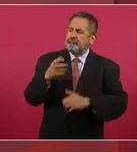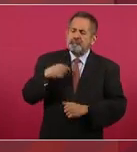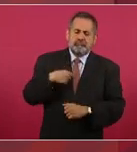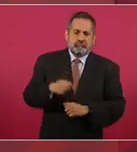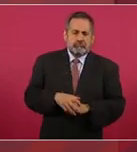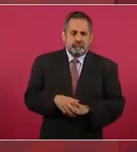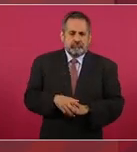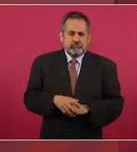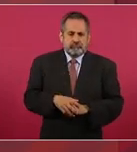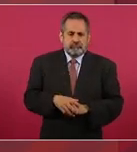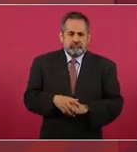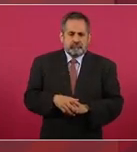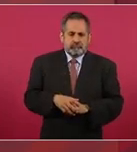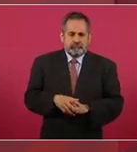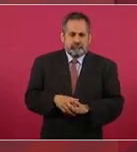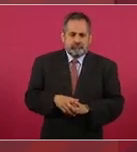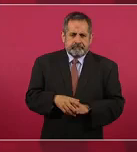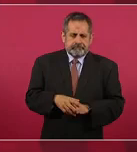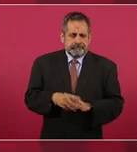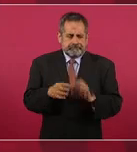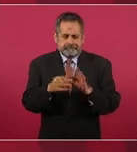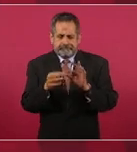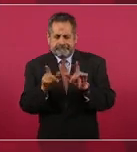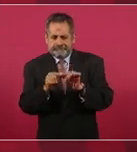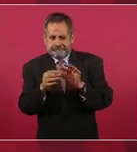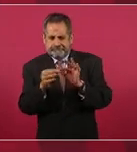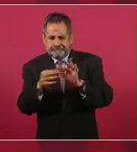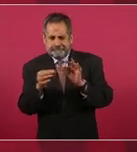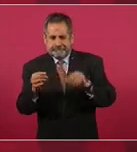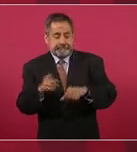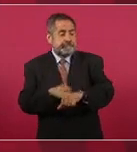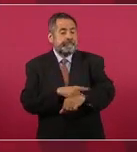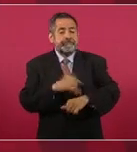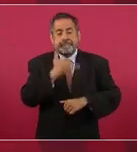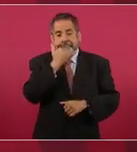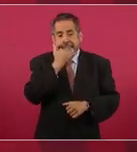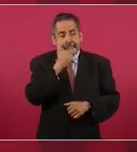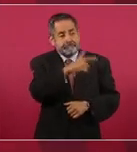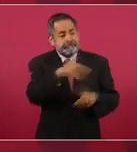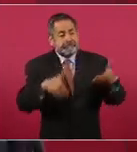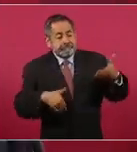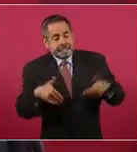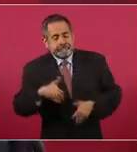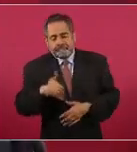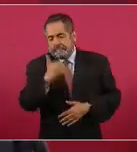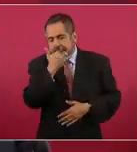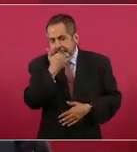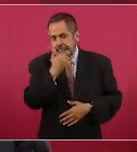Me va a dar un tiempecito explicarlo porque yo ofrezco disculpas si se molestan, ¿no?